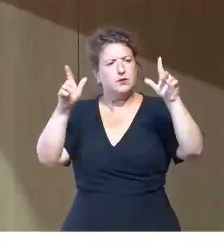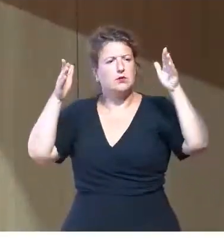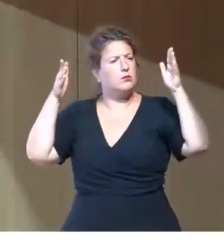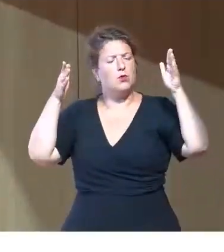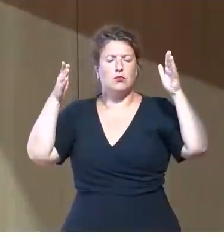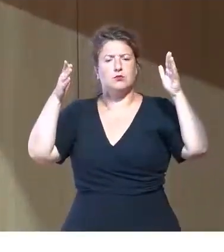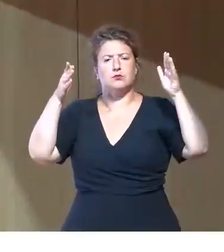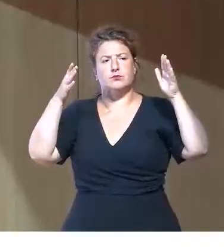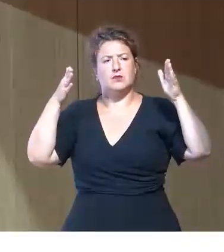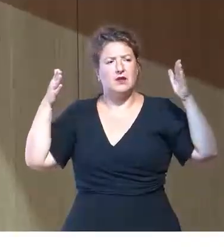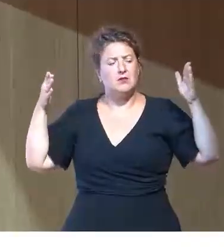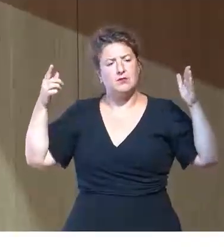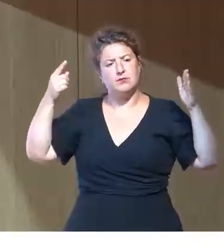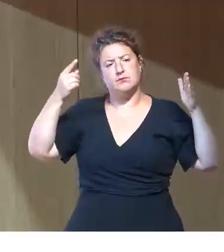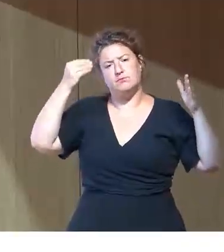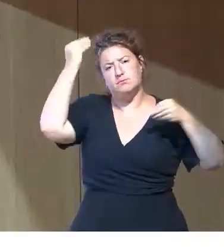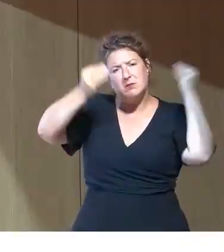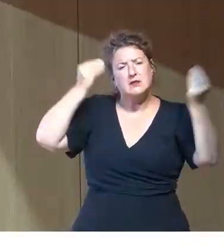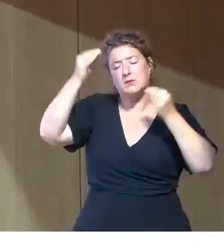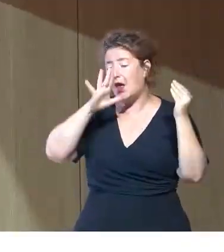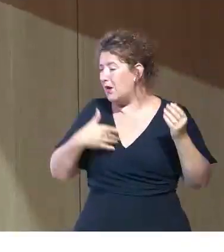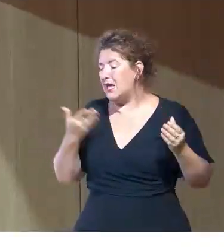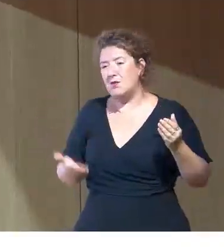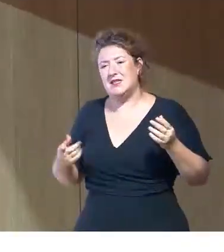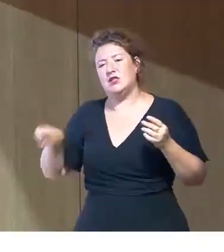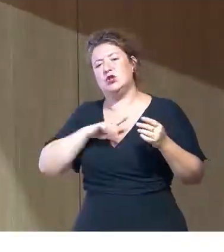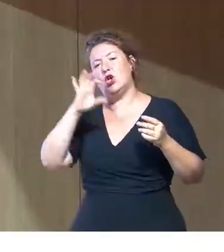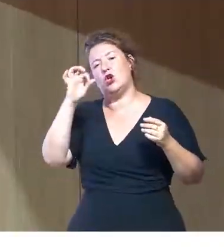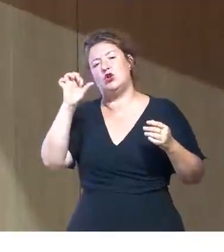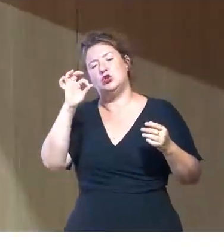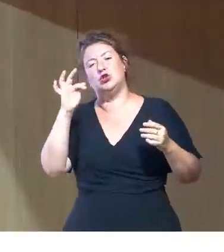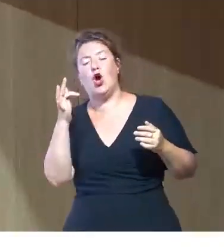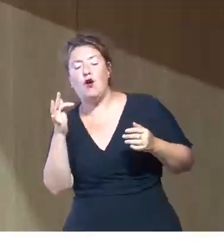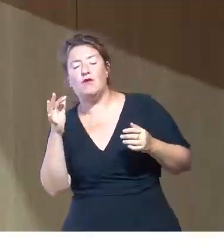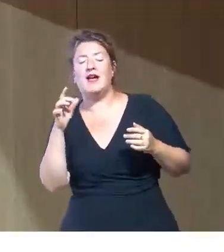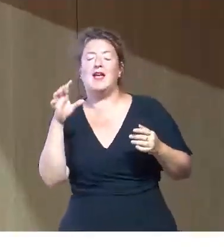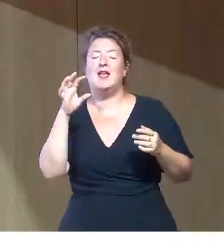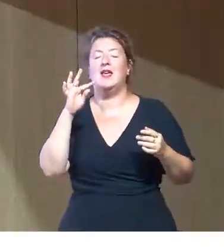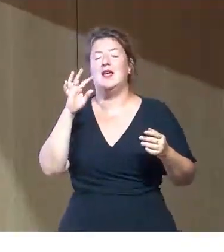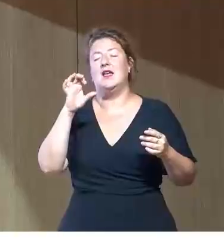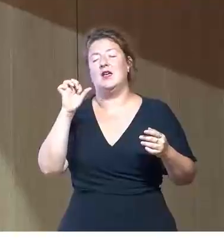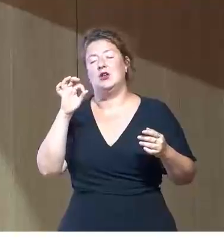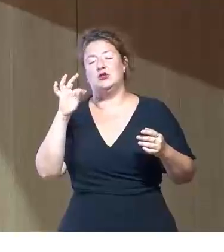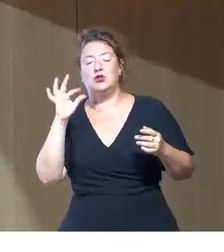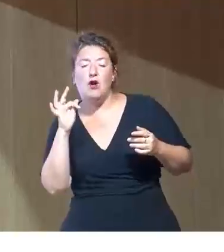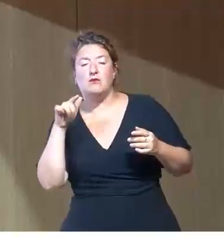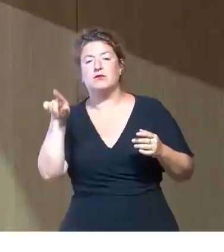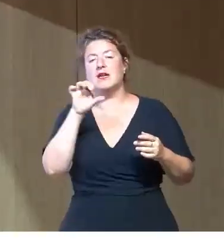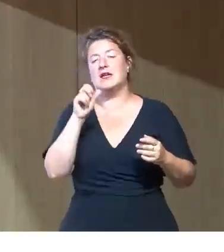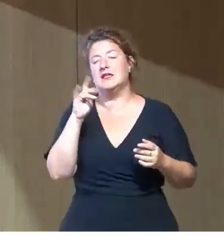pero que creemos que lo que importa Ahora son las kills que es aquello que en lo que tú eres bueno no